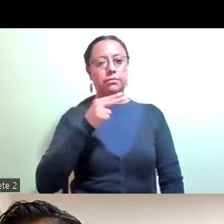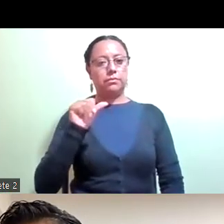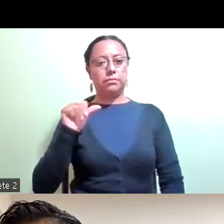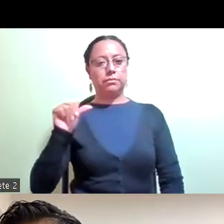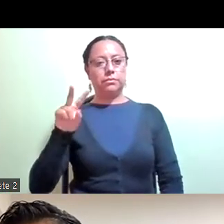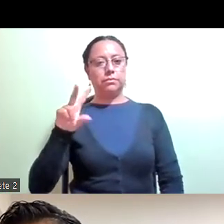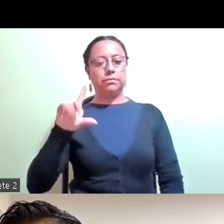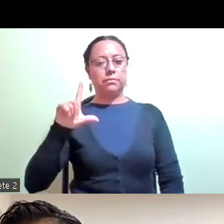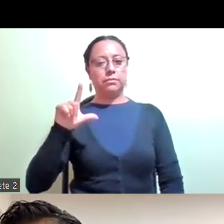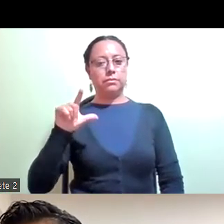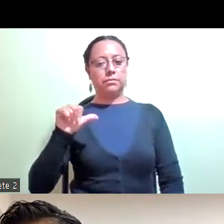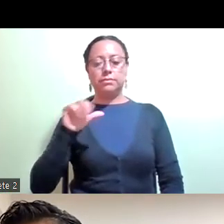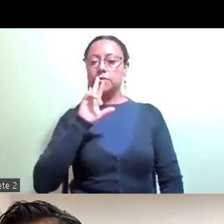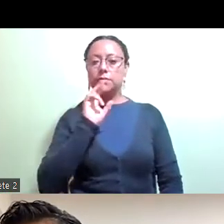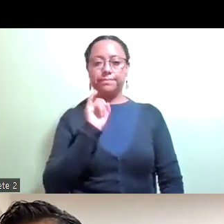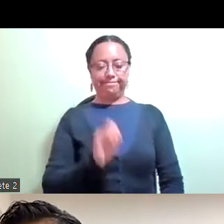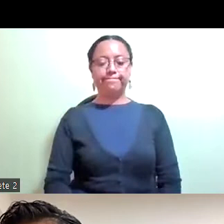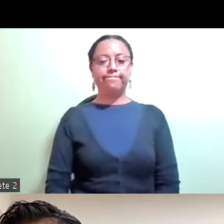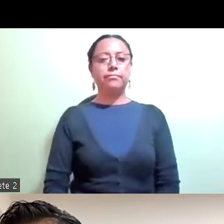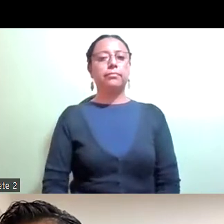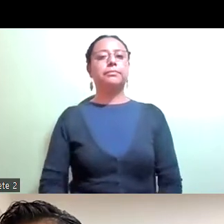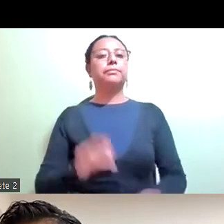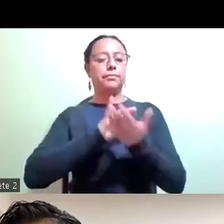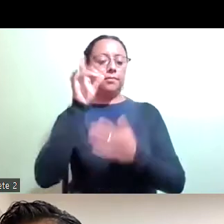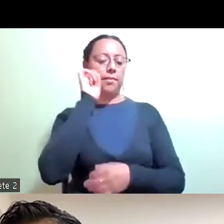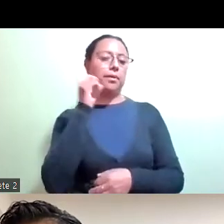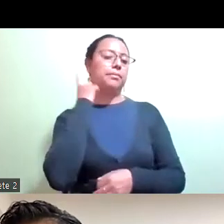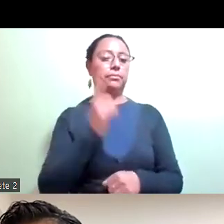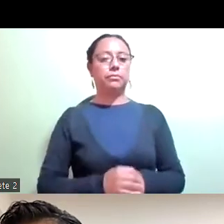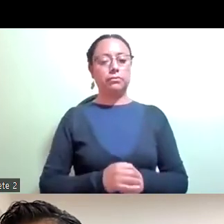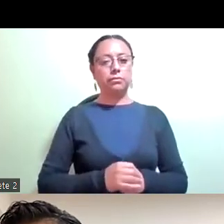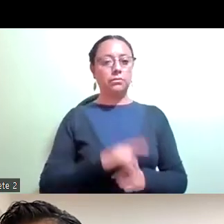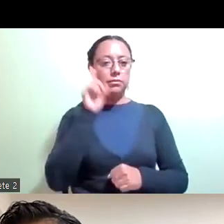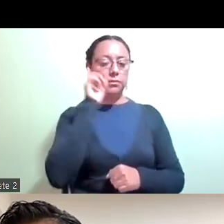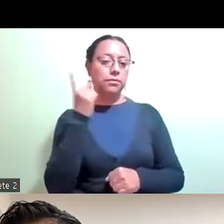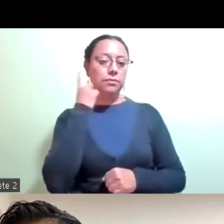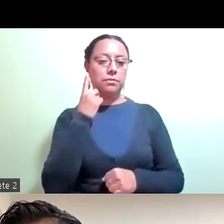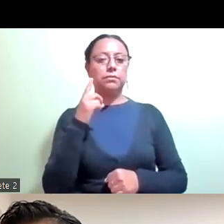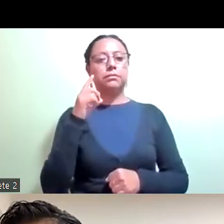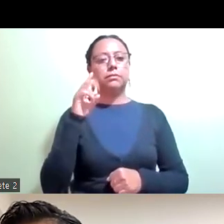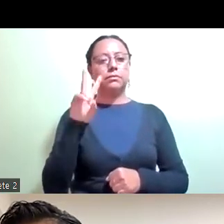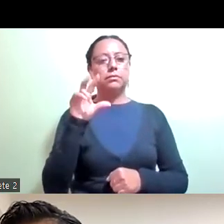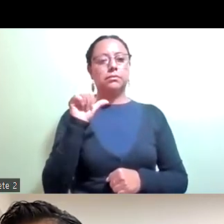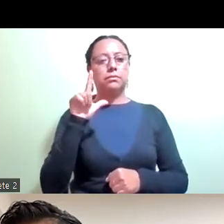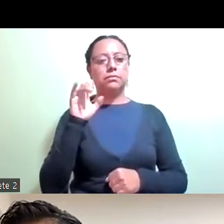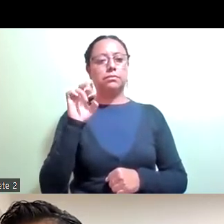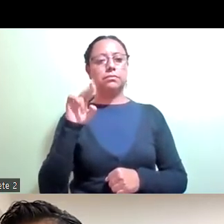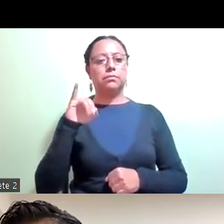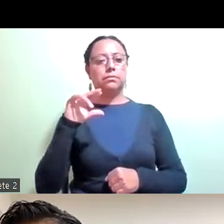Marta Ávila, a favor. Gracias, diputada. Diputada Miriam Valeria Cruz Flores. Valeria Cruz, a